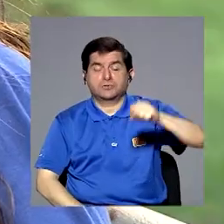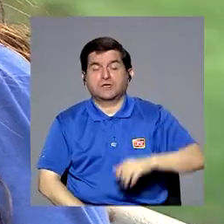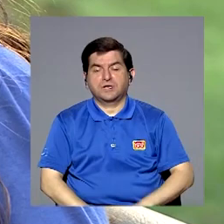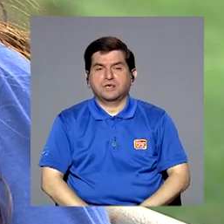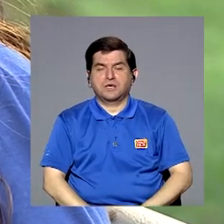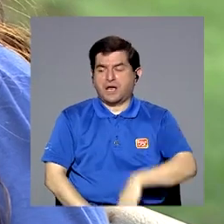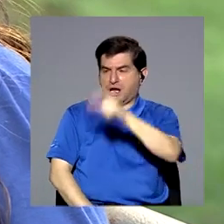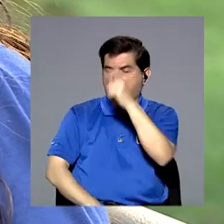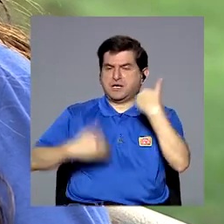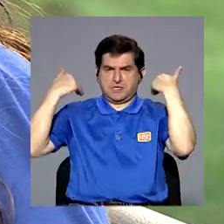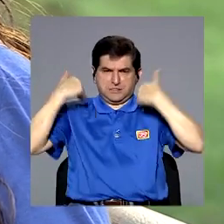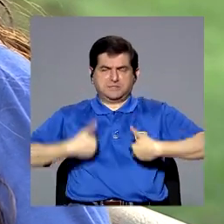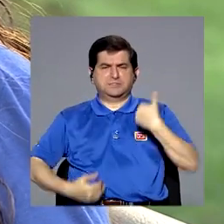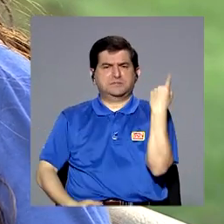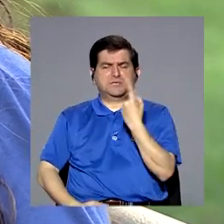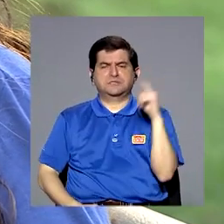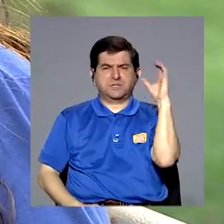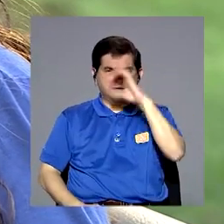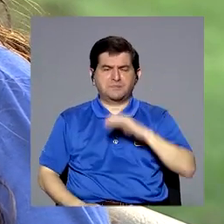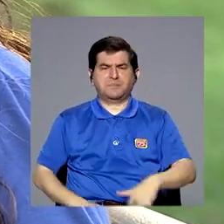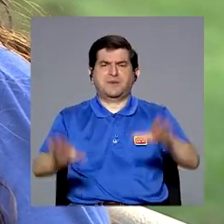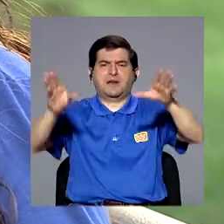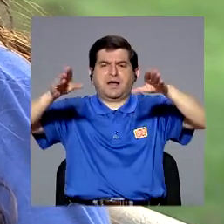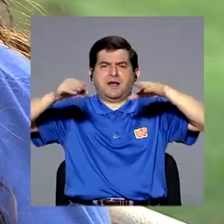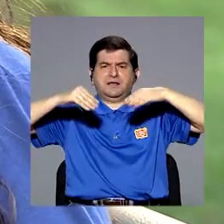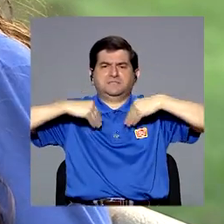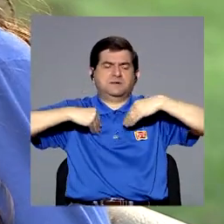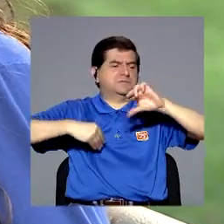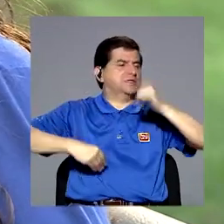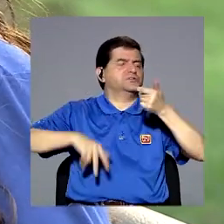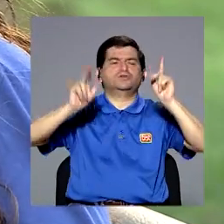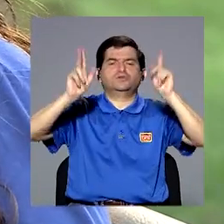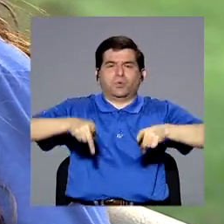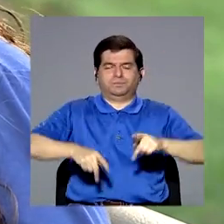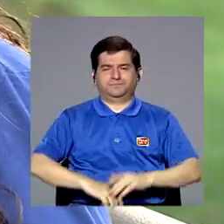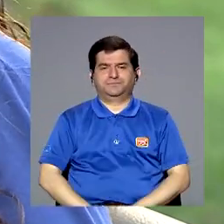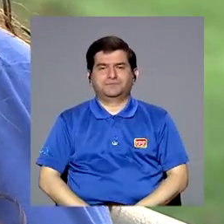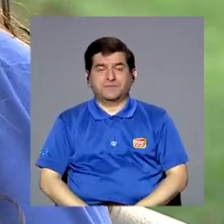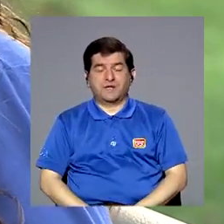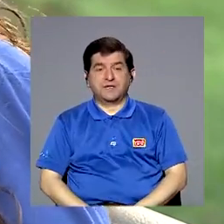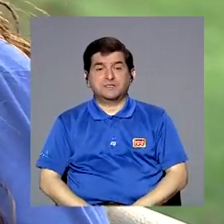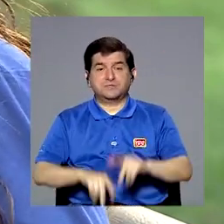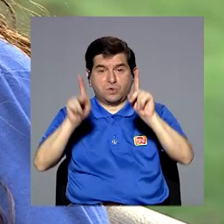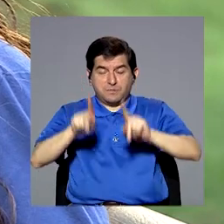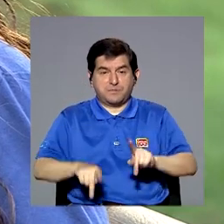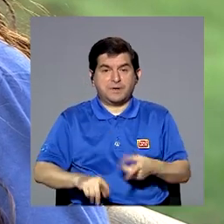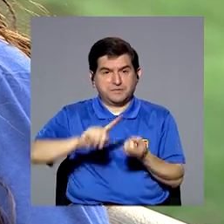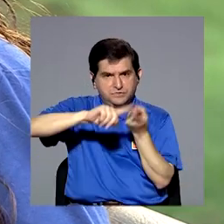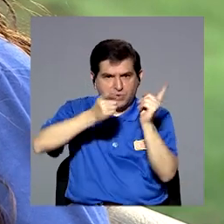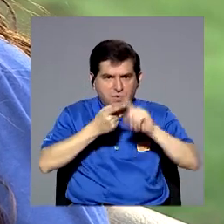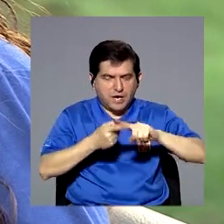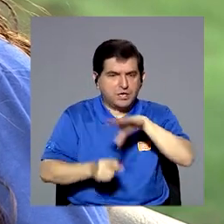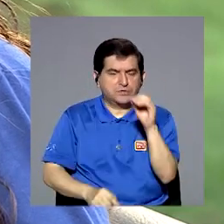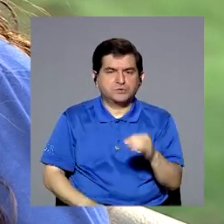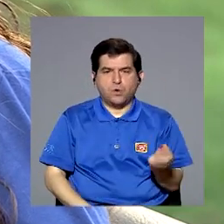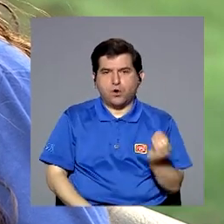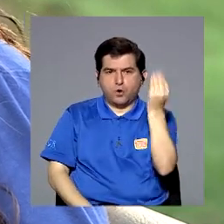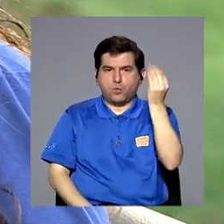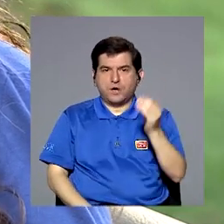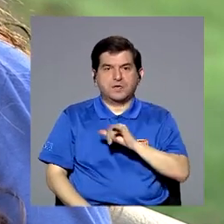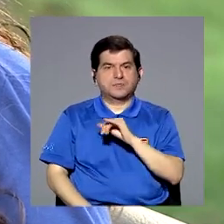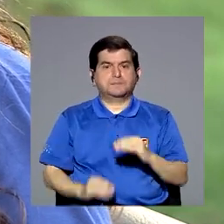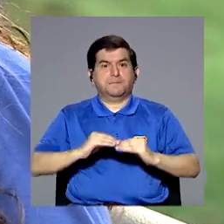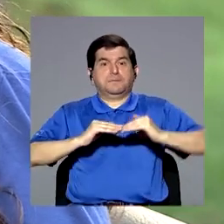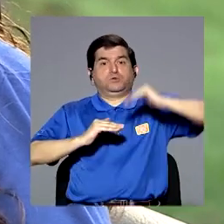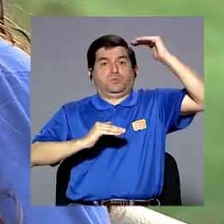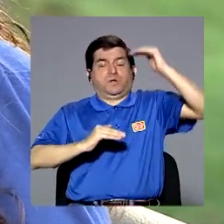como seres humanos siempre vamos a buscar la aceptación de los demás. Y cuando son de pares, mucho más. Porque vamos a decir,